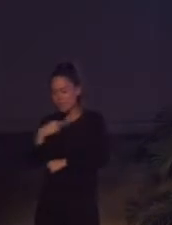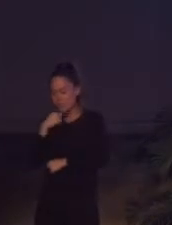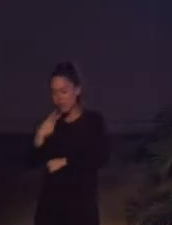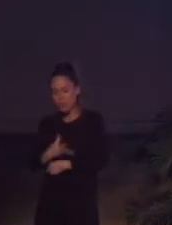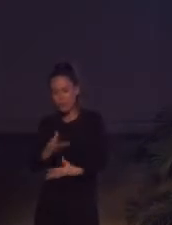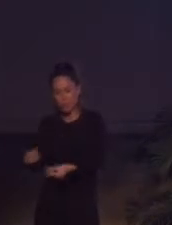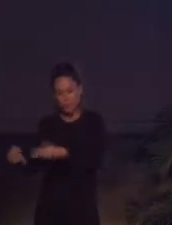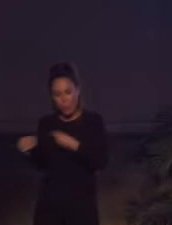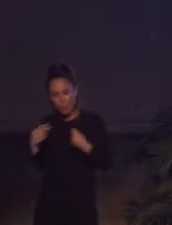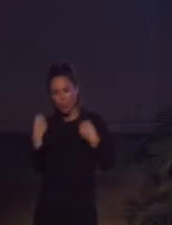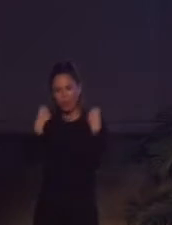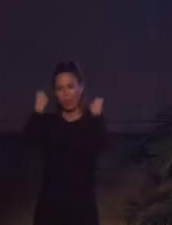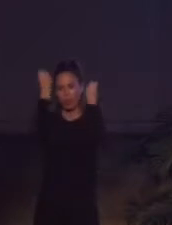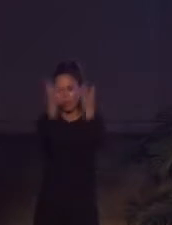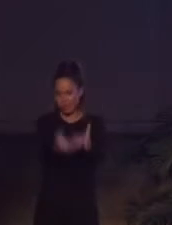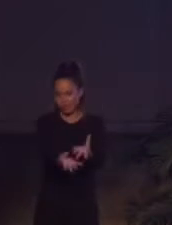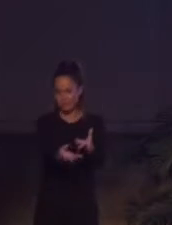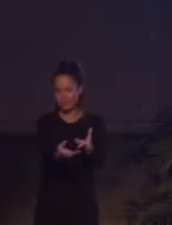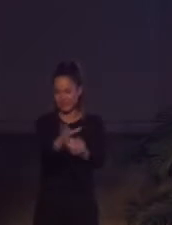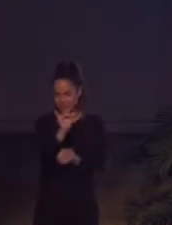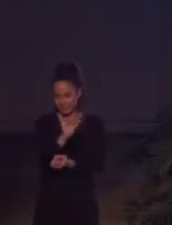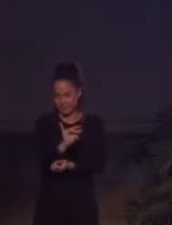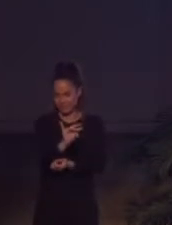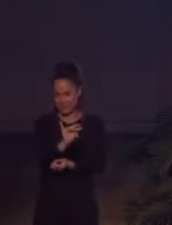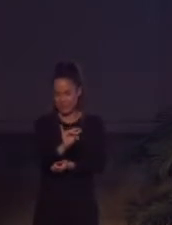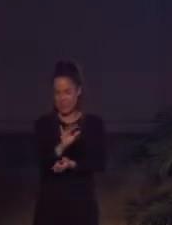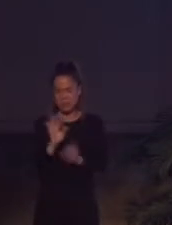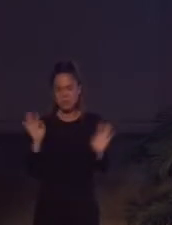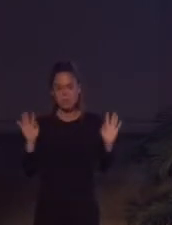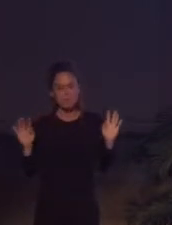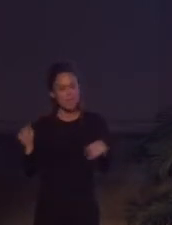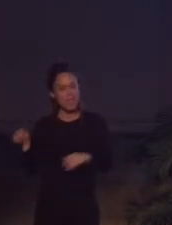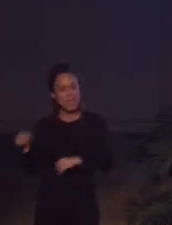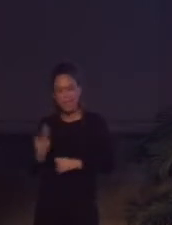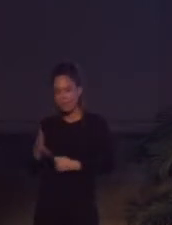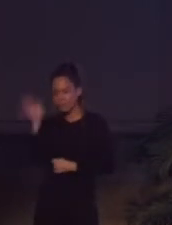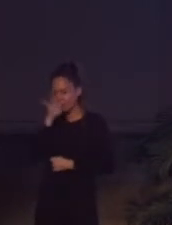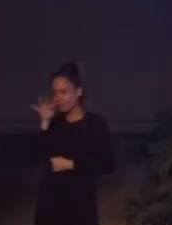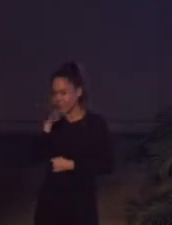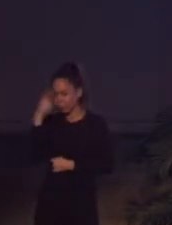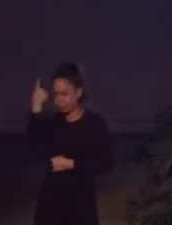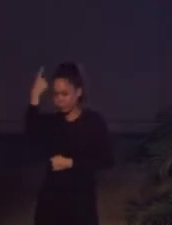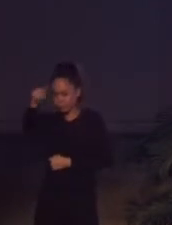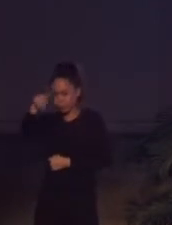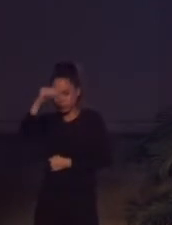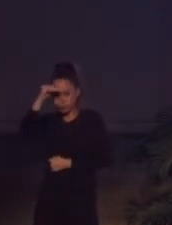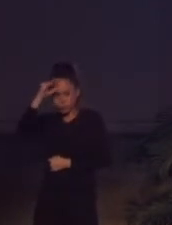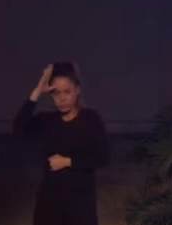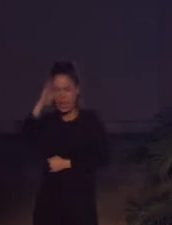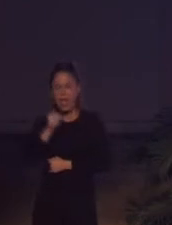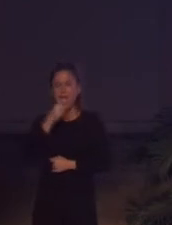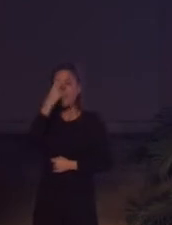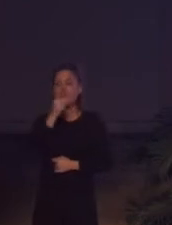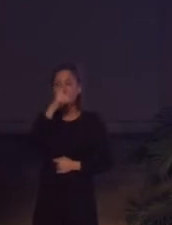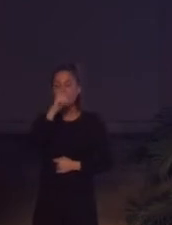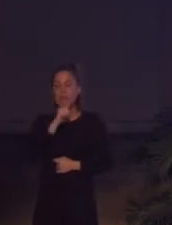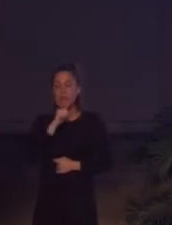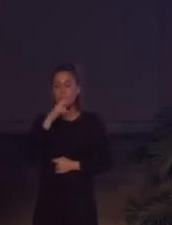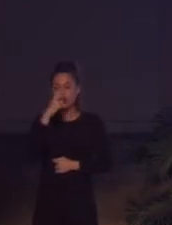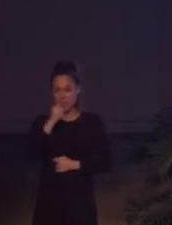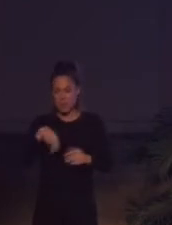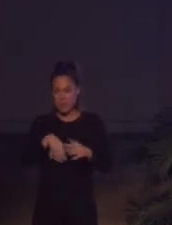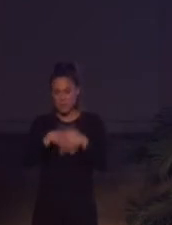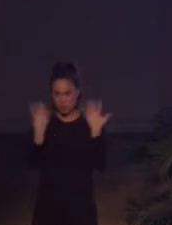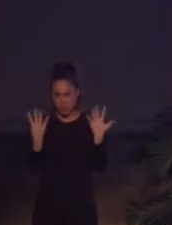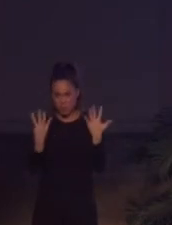y ya está, pero ella, o sea, es una persona que nutre todas estas cosas. Más tarde llegó el año 2019